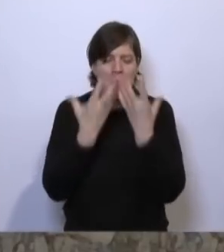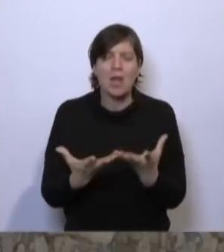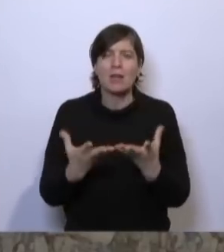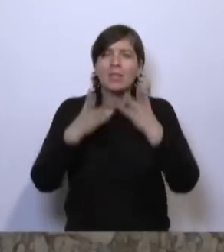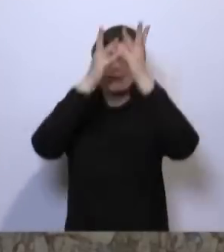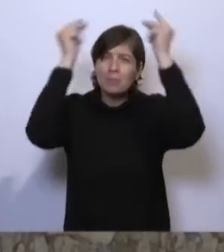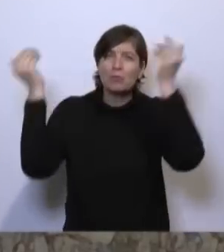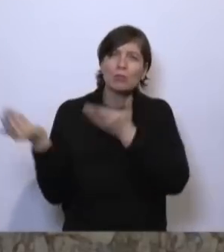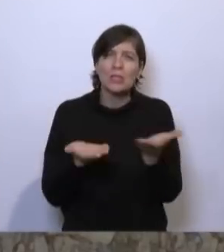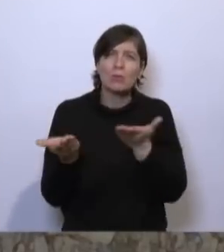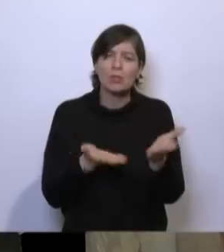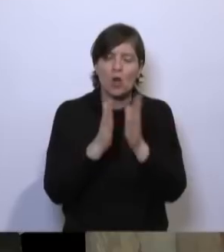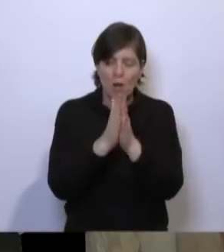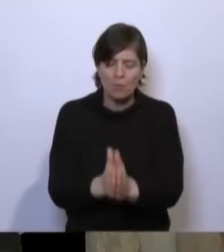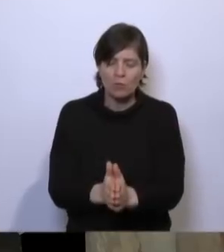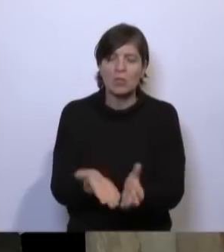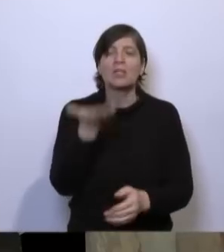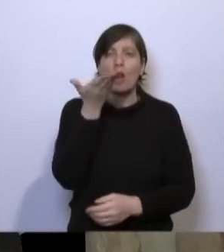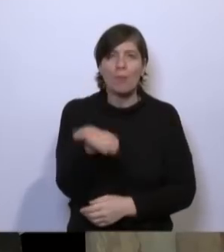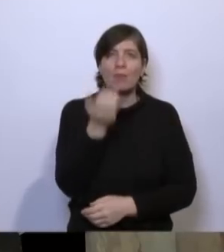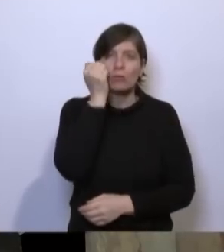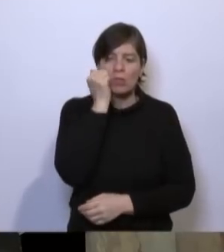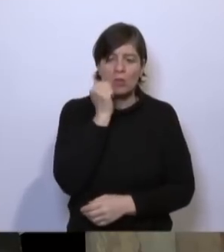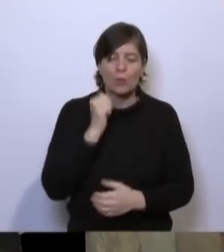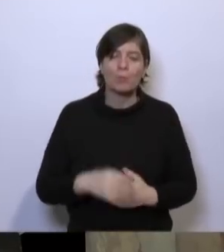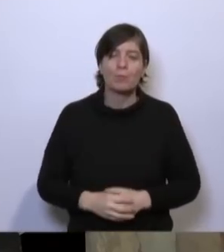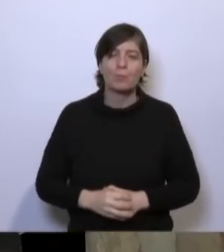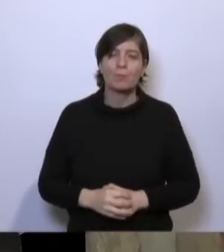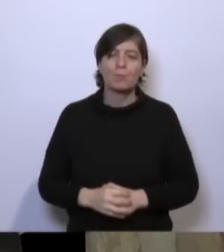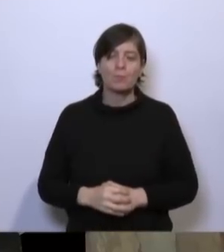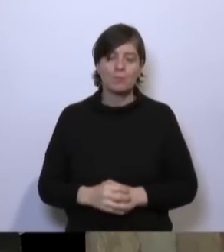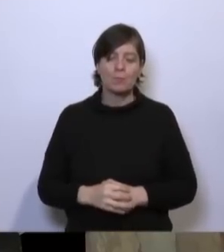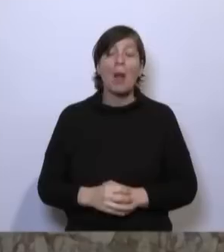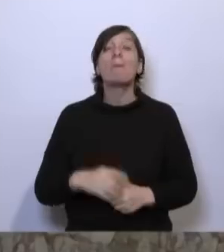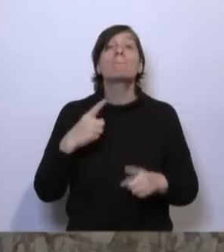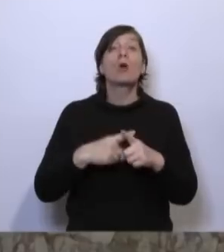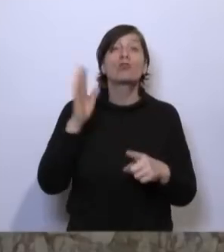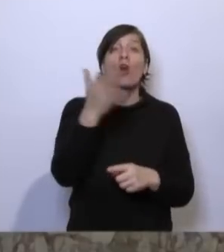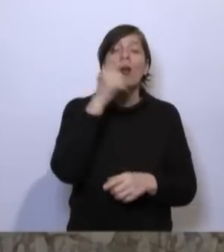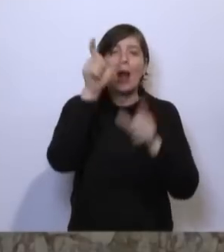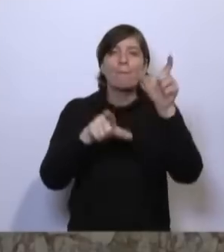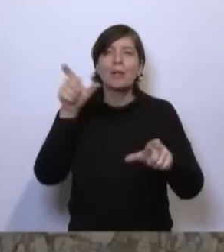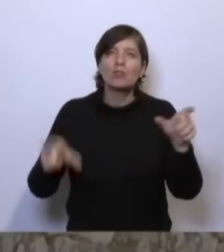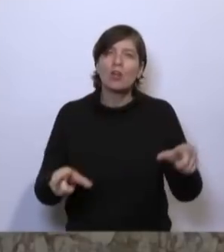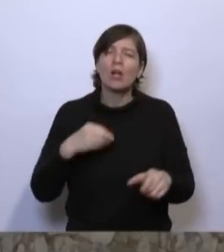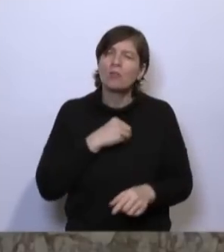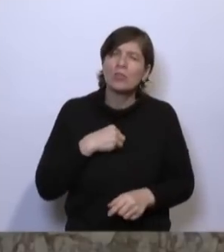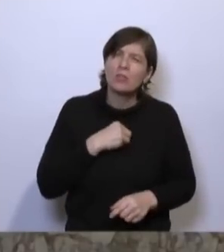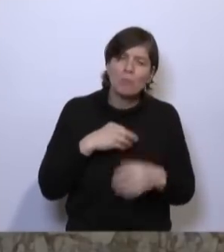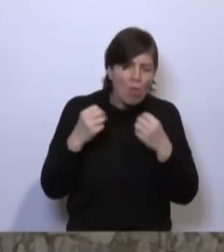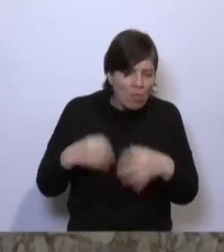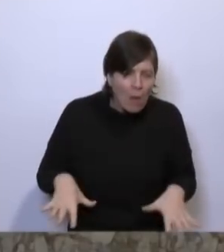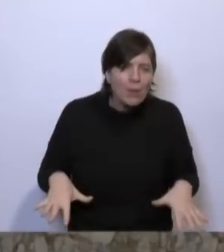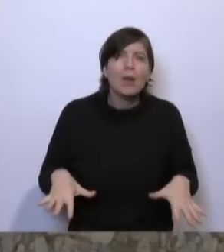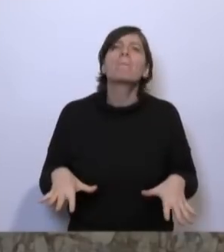de servicio, oremos: te lo pedimos, Señor. Por los que podemos sentirnos débiles de cambiar